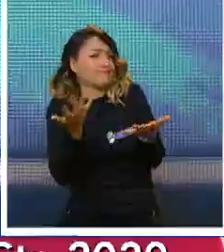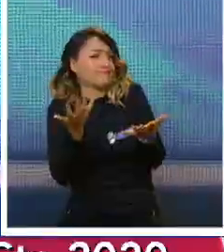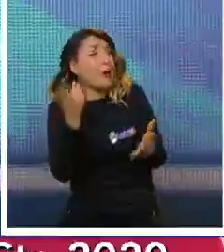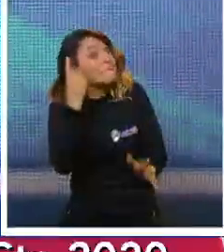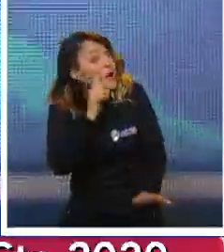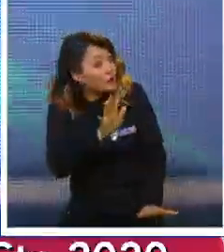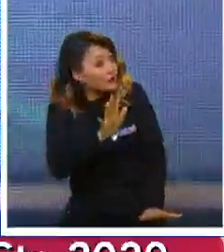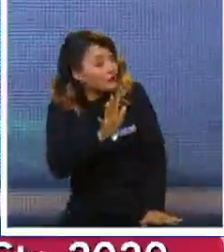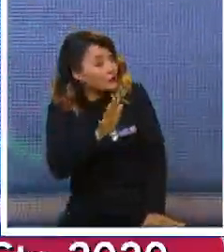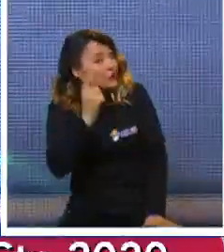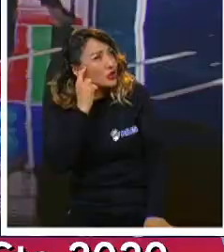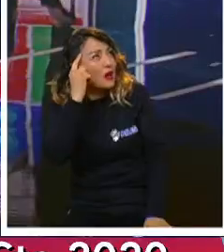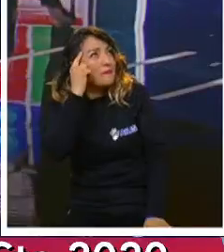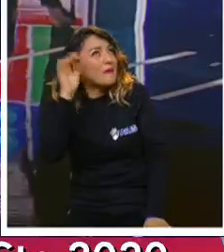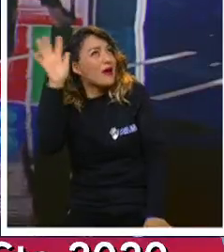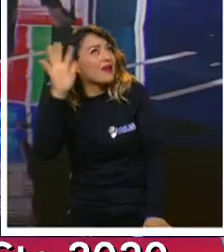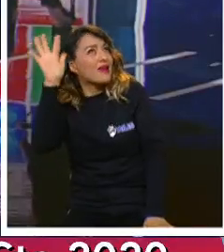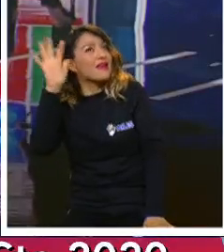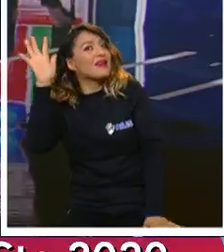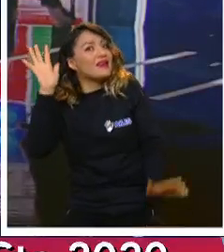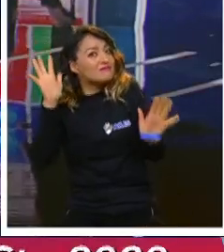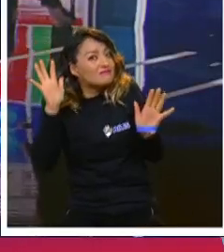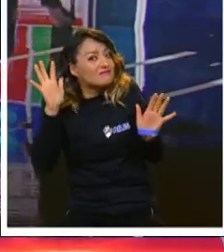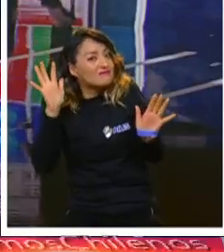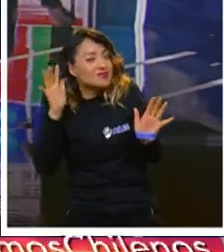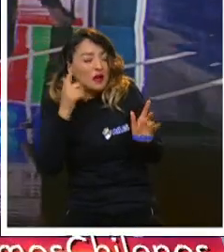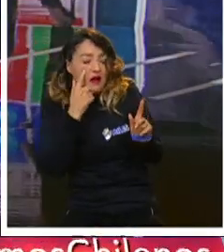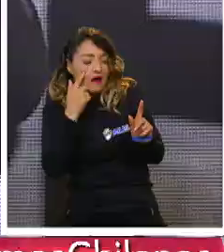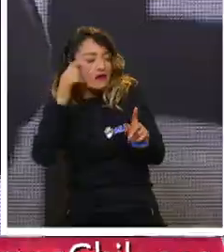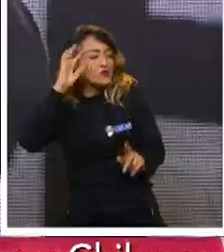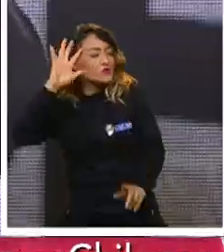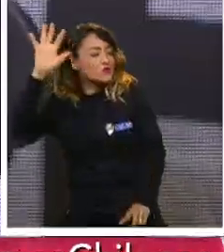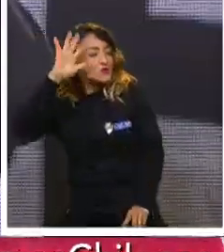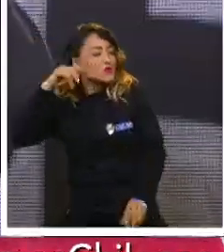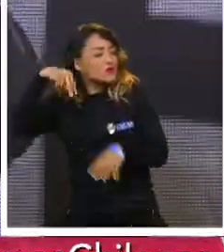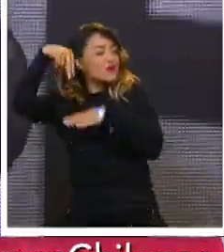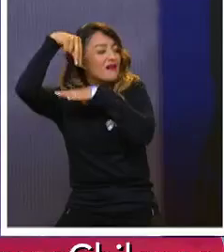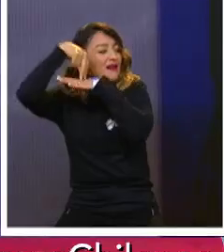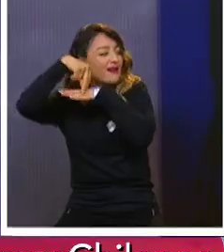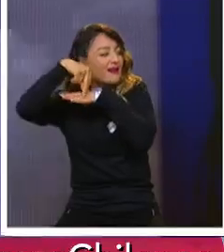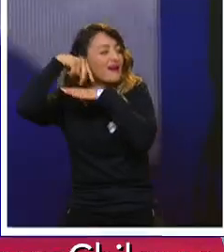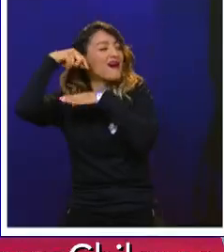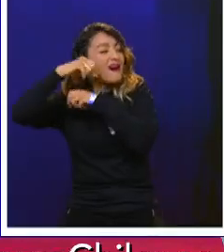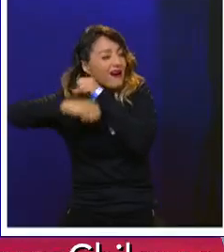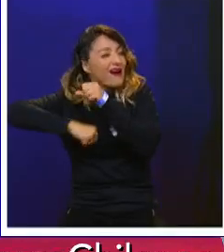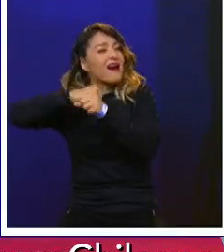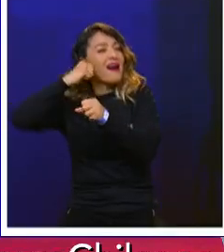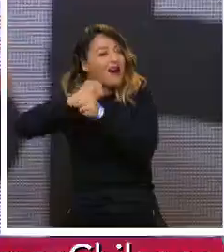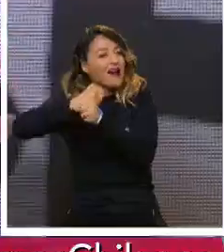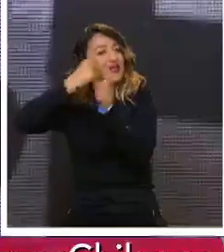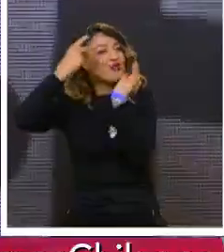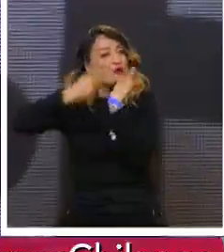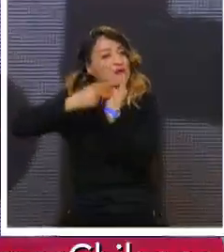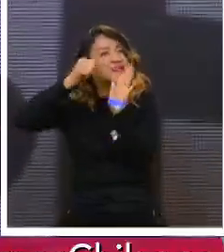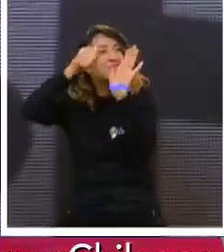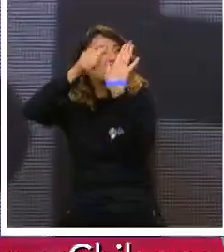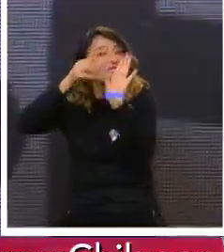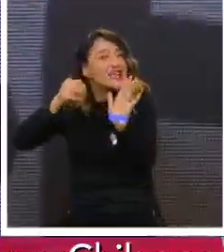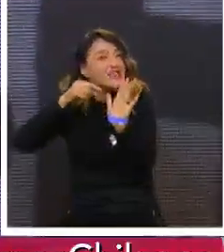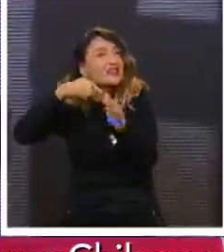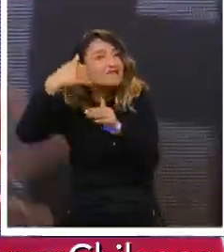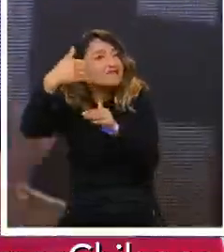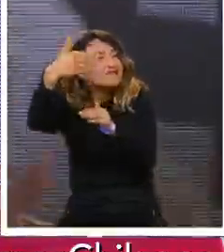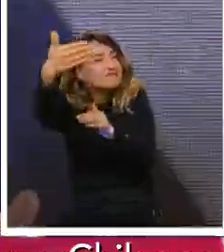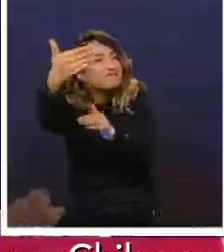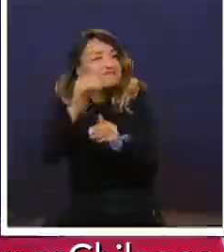Pero ¿sabes lo que yo imaginé? Te visualicé. A ti, en el año 2060, tú